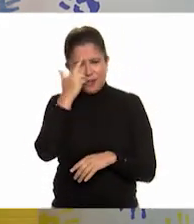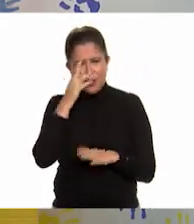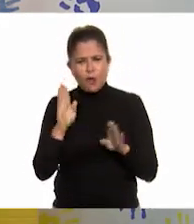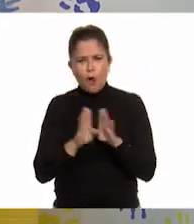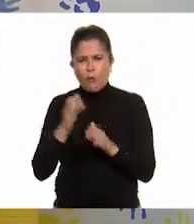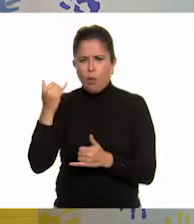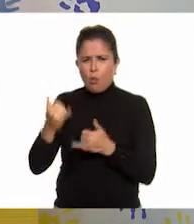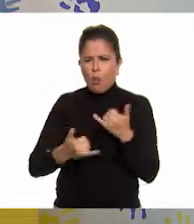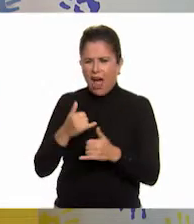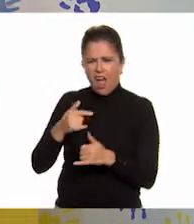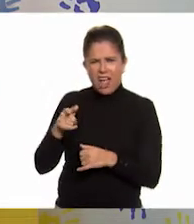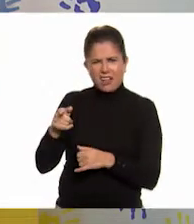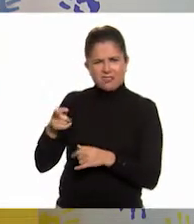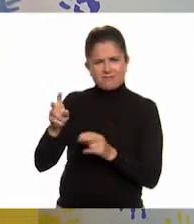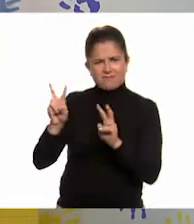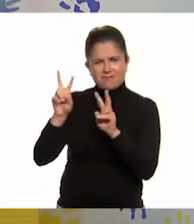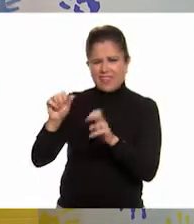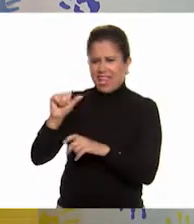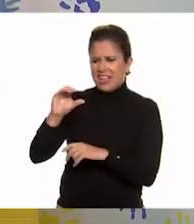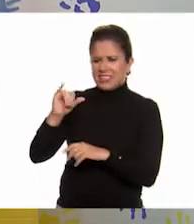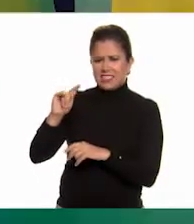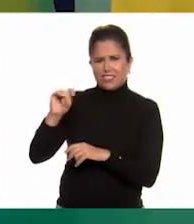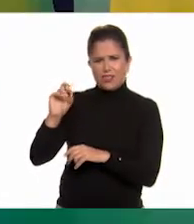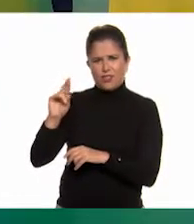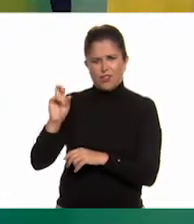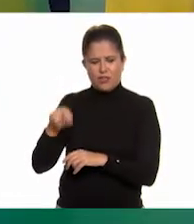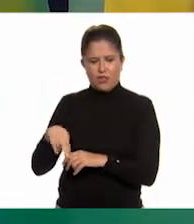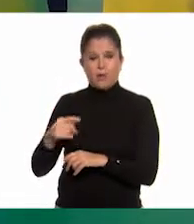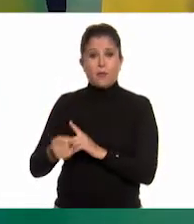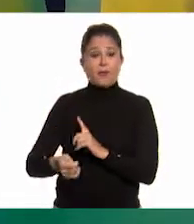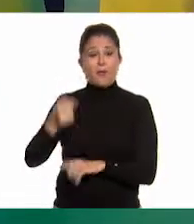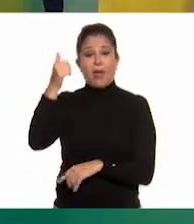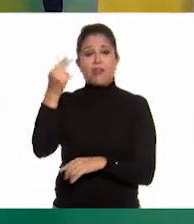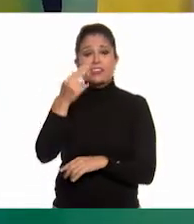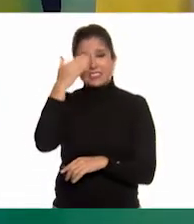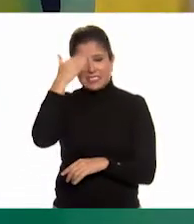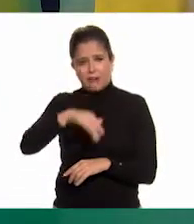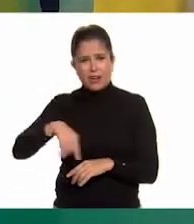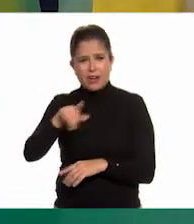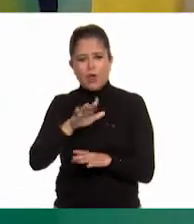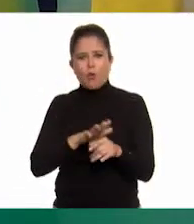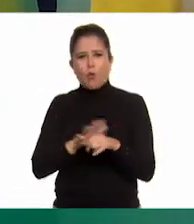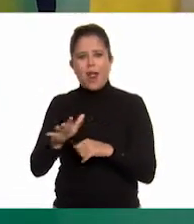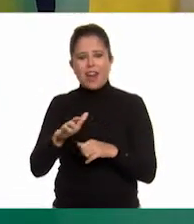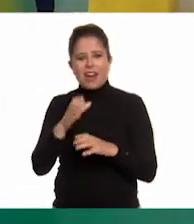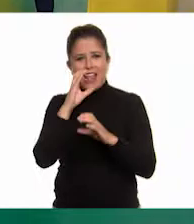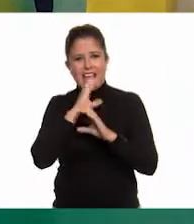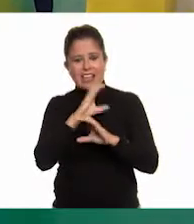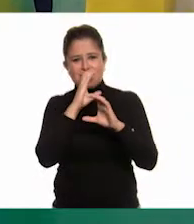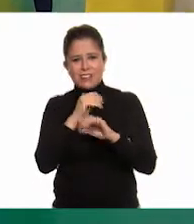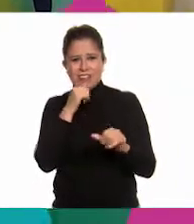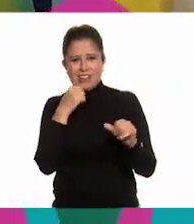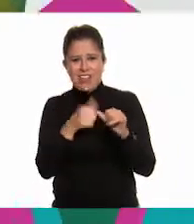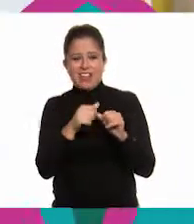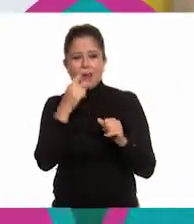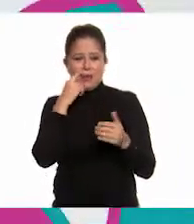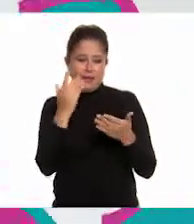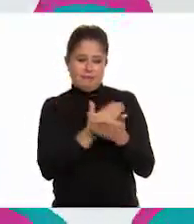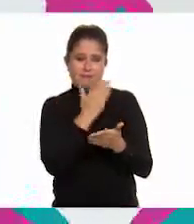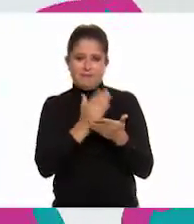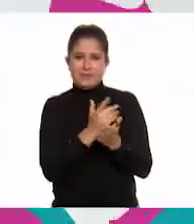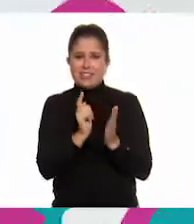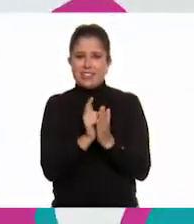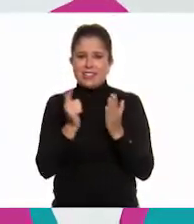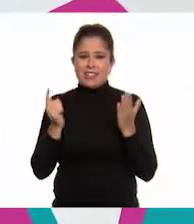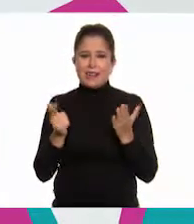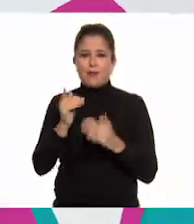juega este juego y, como primer paso, necesitamos saber cuál es su letra. La tenemos en la página de nuestro